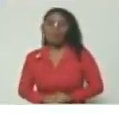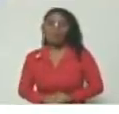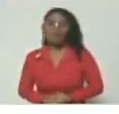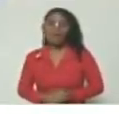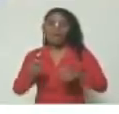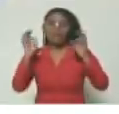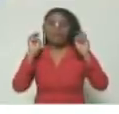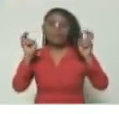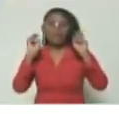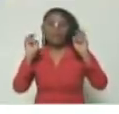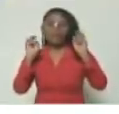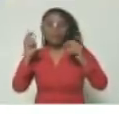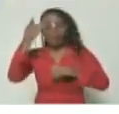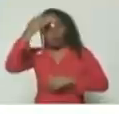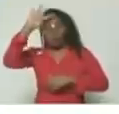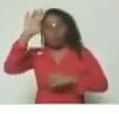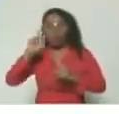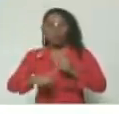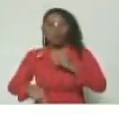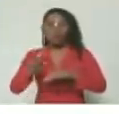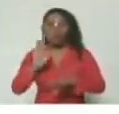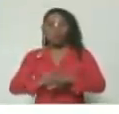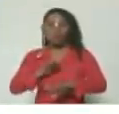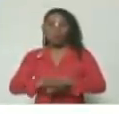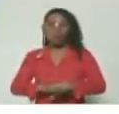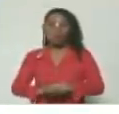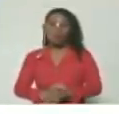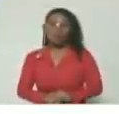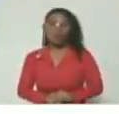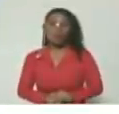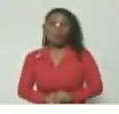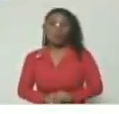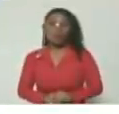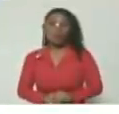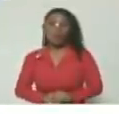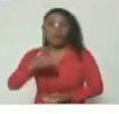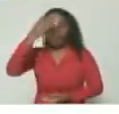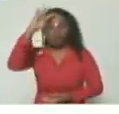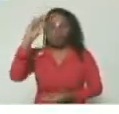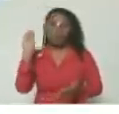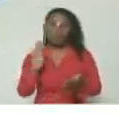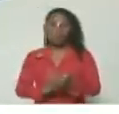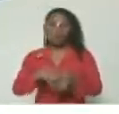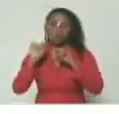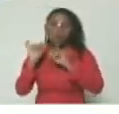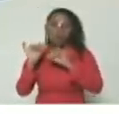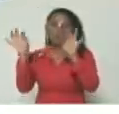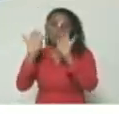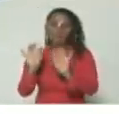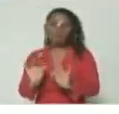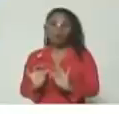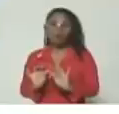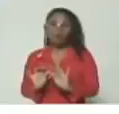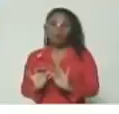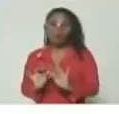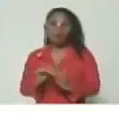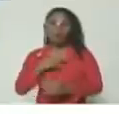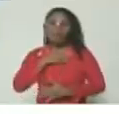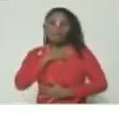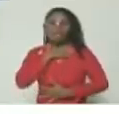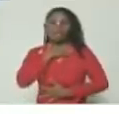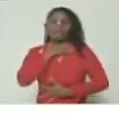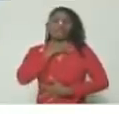relación a Cuba y a los últimos sucesos, a Cuba le han aplicado el mismo método de asfixia,